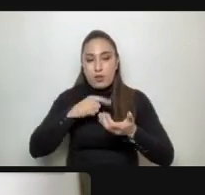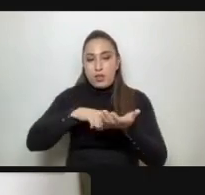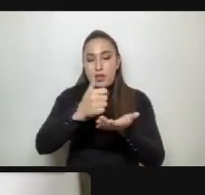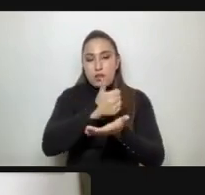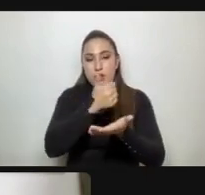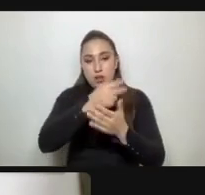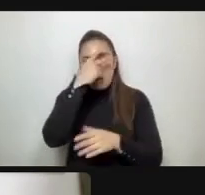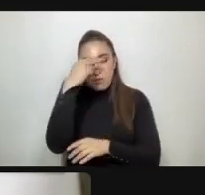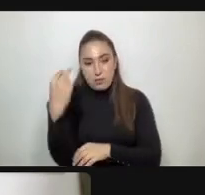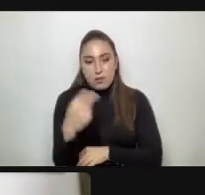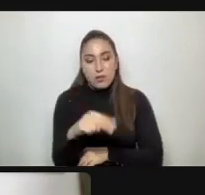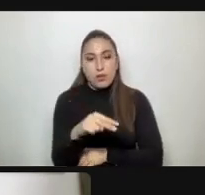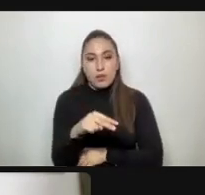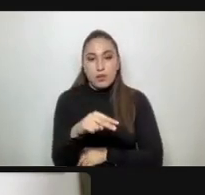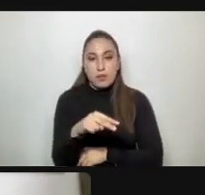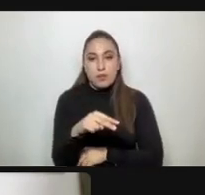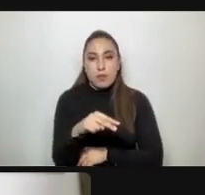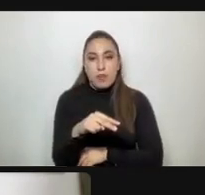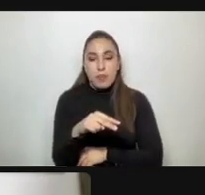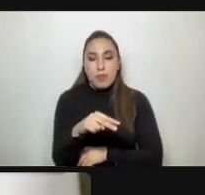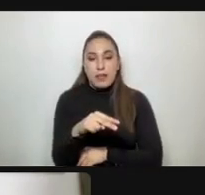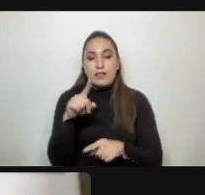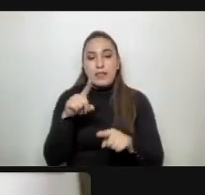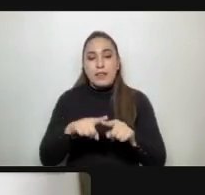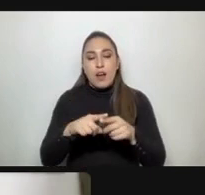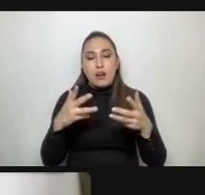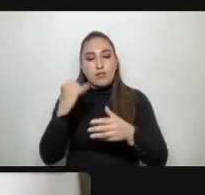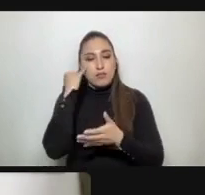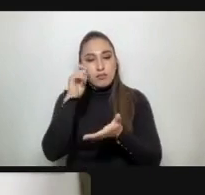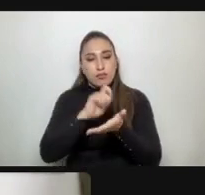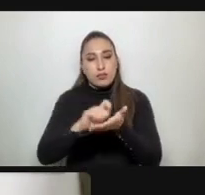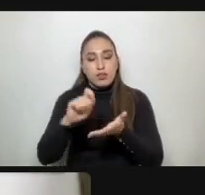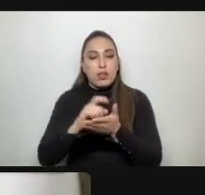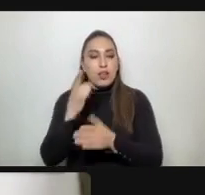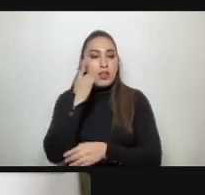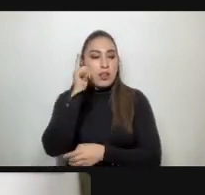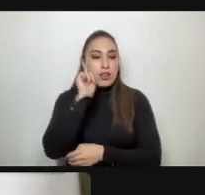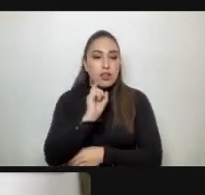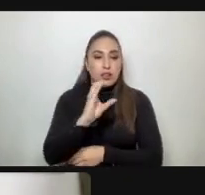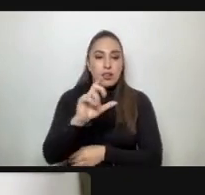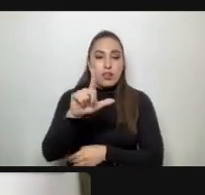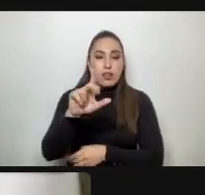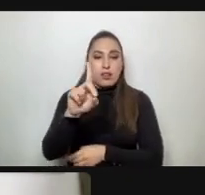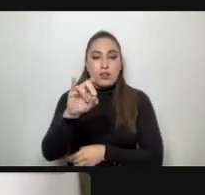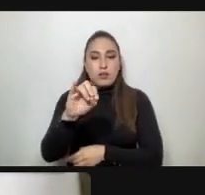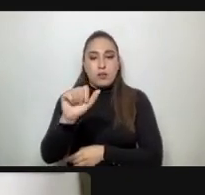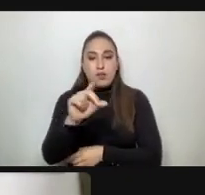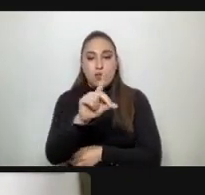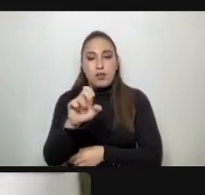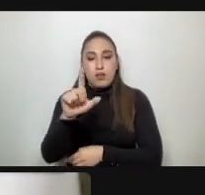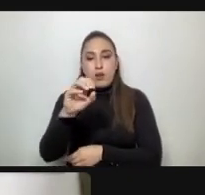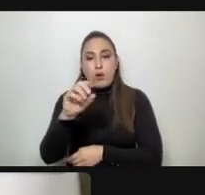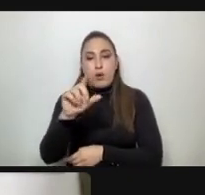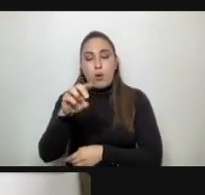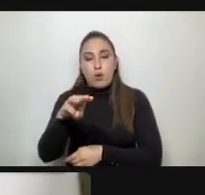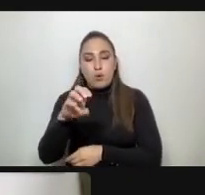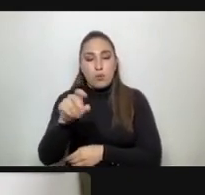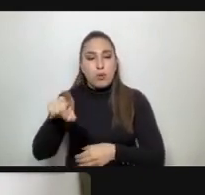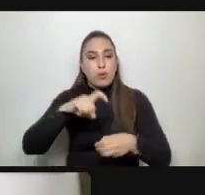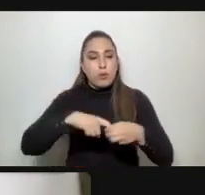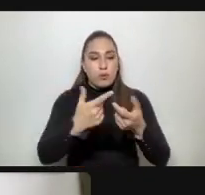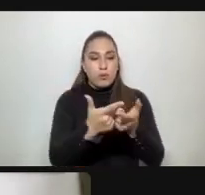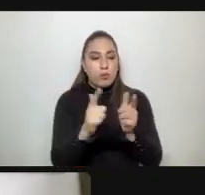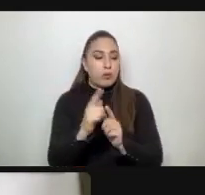de México, representada por la diputada Claudia Montes de Oca del Grupo Parlamentario de Acción